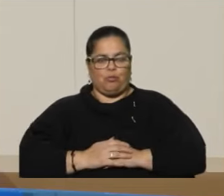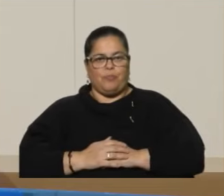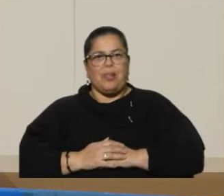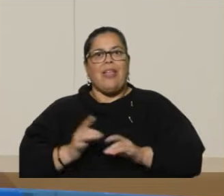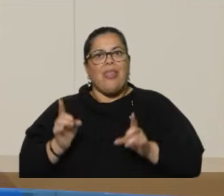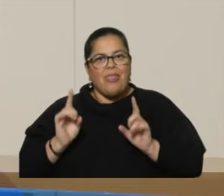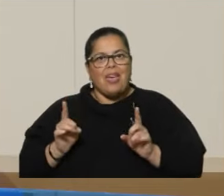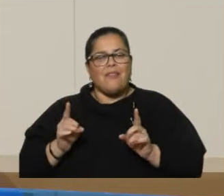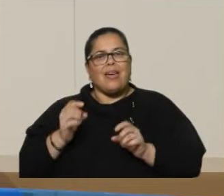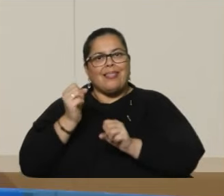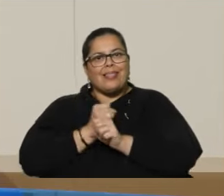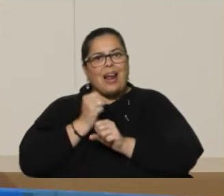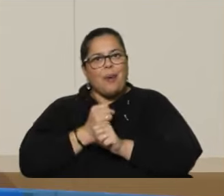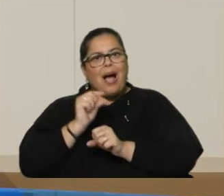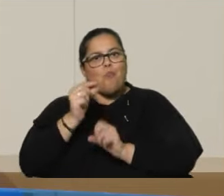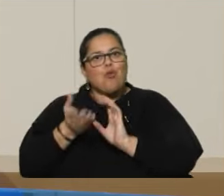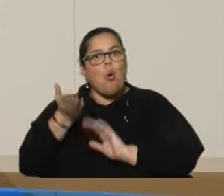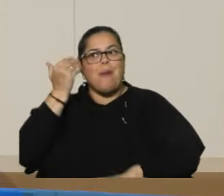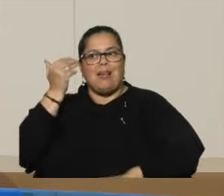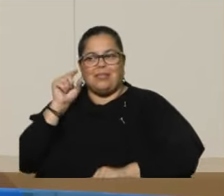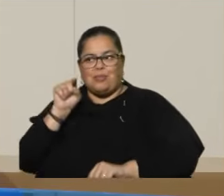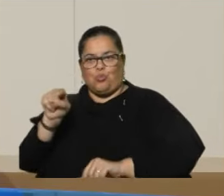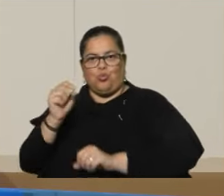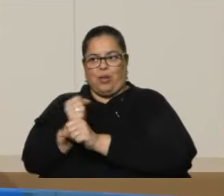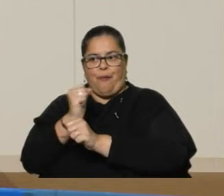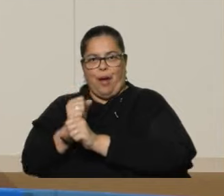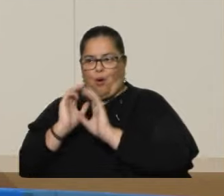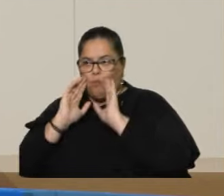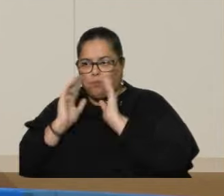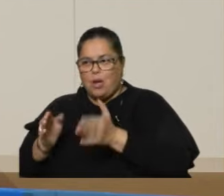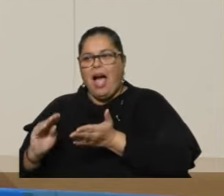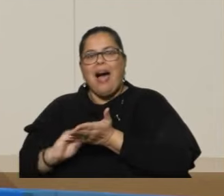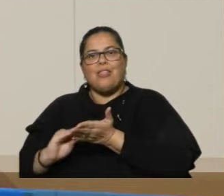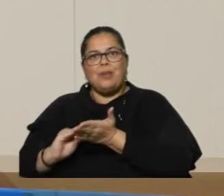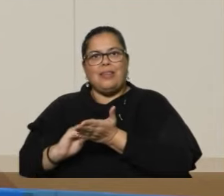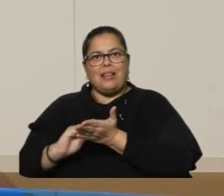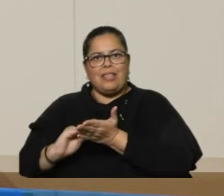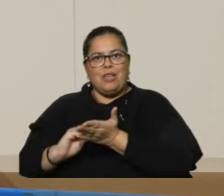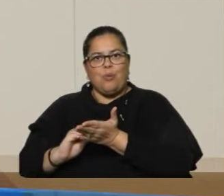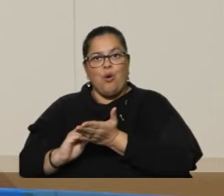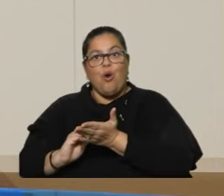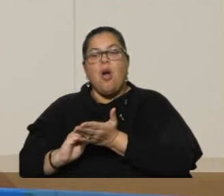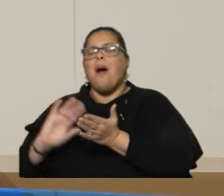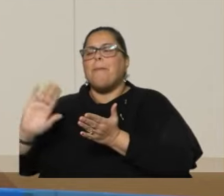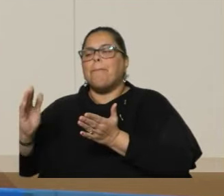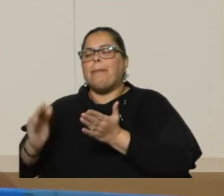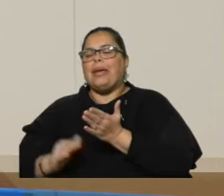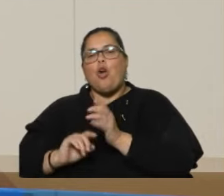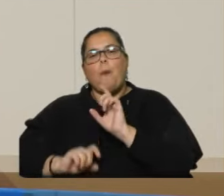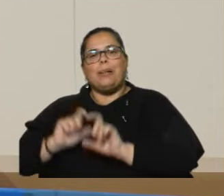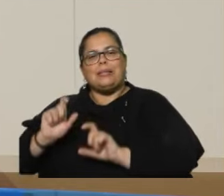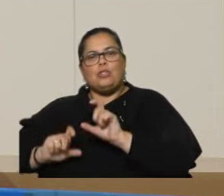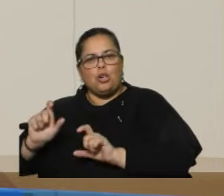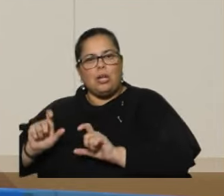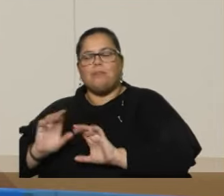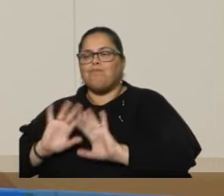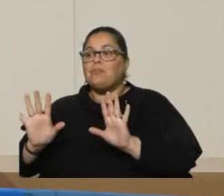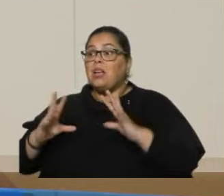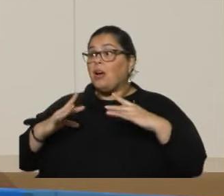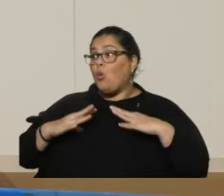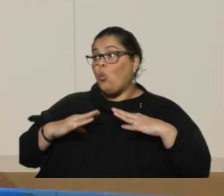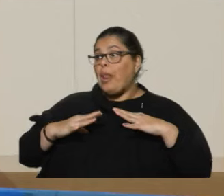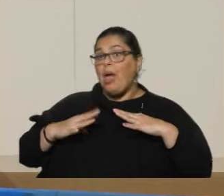decimos, fíjate cómo las tareas administrativas, las tareas burocráticas, las podés hacer con un poquito menos de gente, no lo va a hacer. Entonces estamos planteando algún